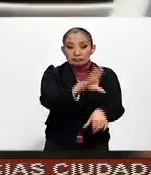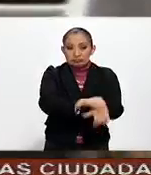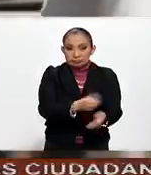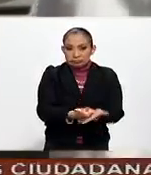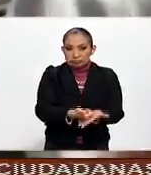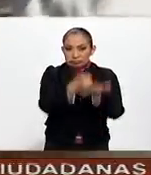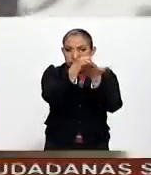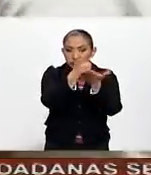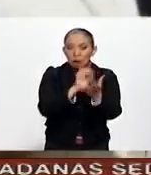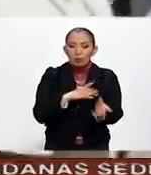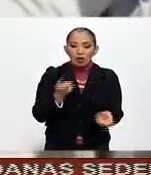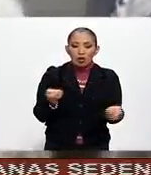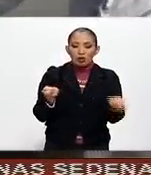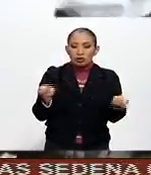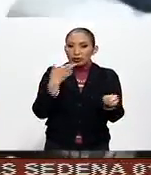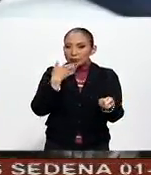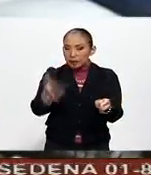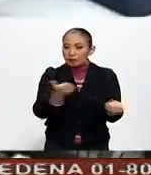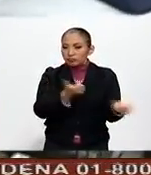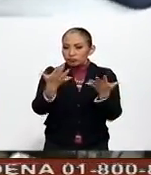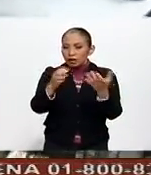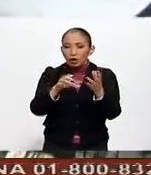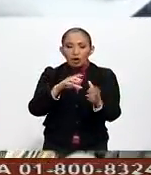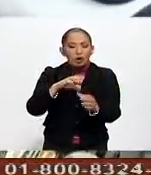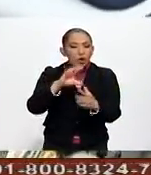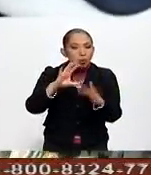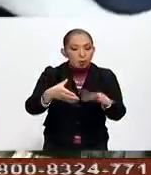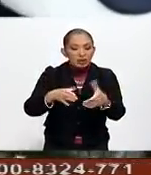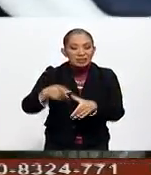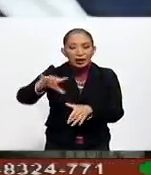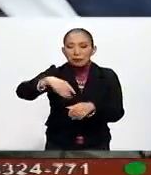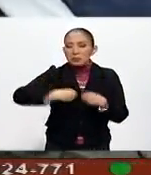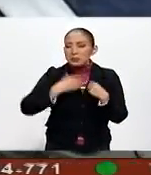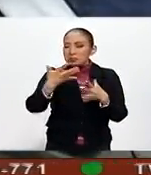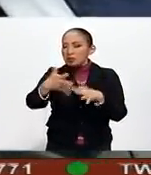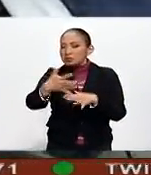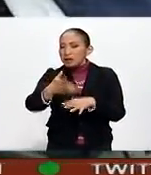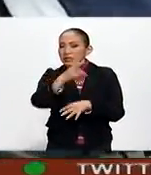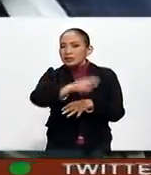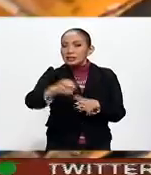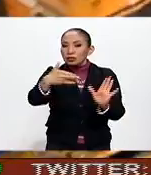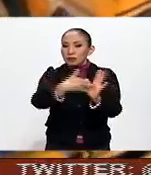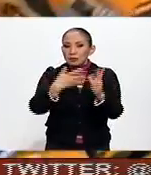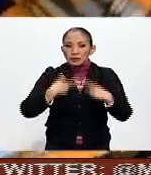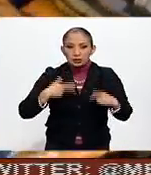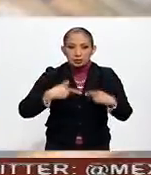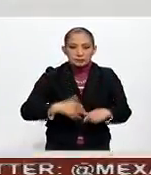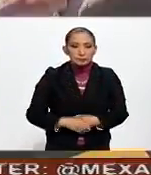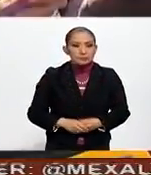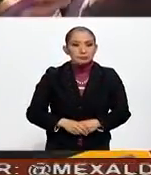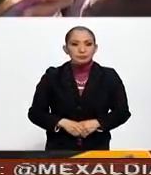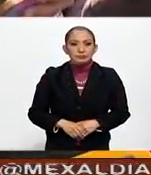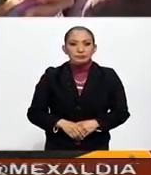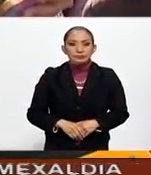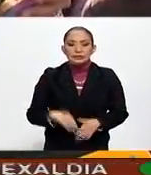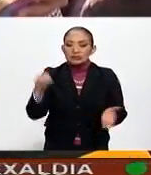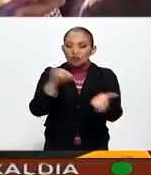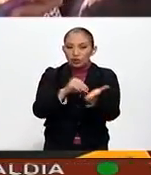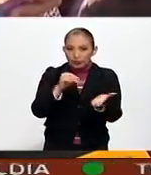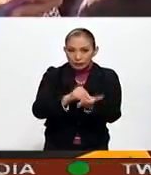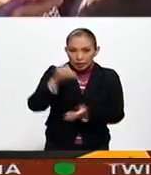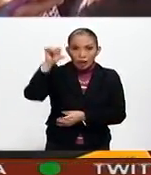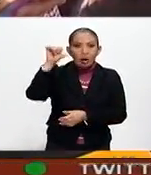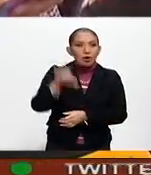permitirá regularizar el abasto a comunidades donde viven alrededor de 300,000 personas. Todavía al día de